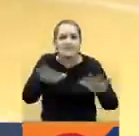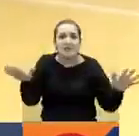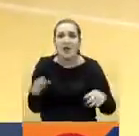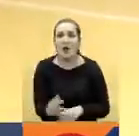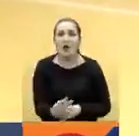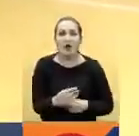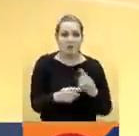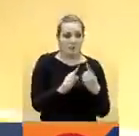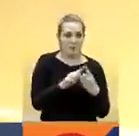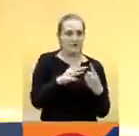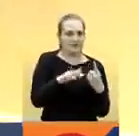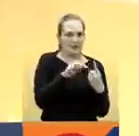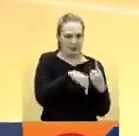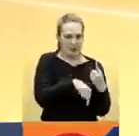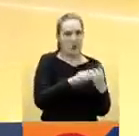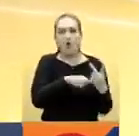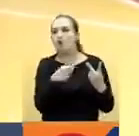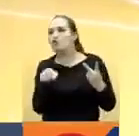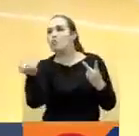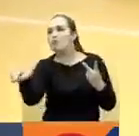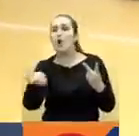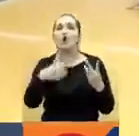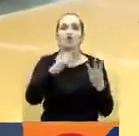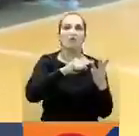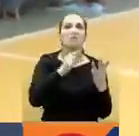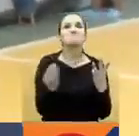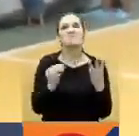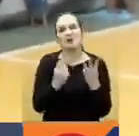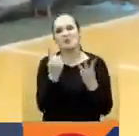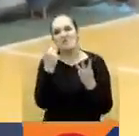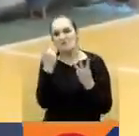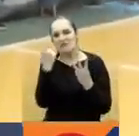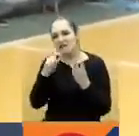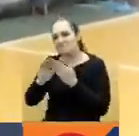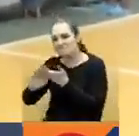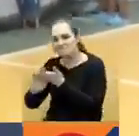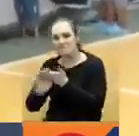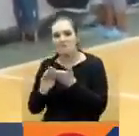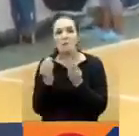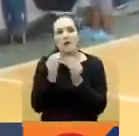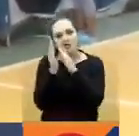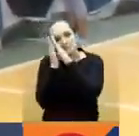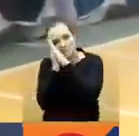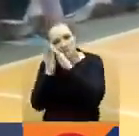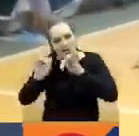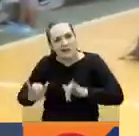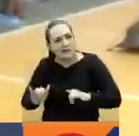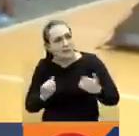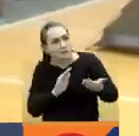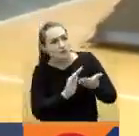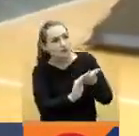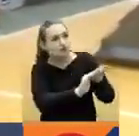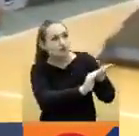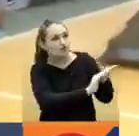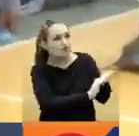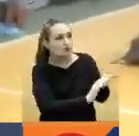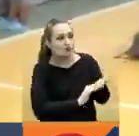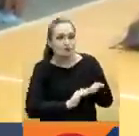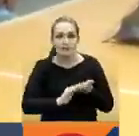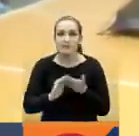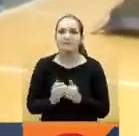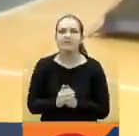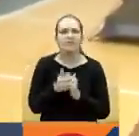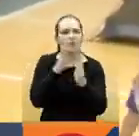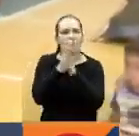refugio para que esas personas puedan pasar parte de los días y las noches mientras se soluciona esta situación un dato